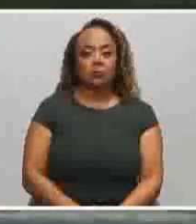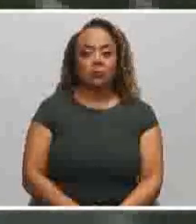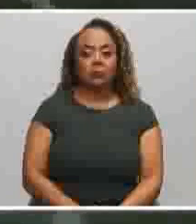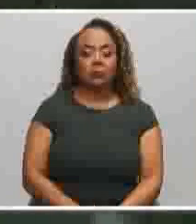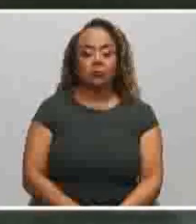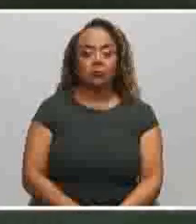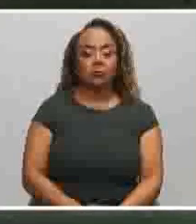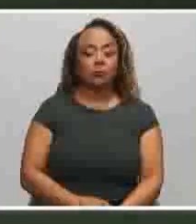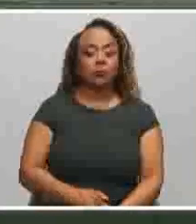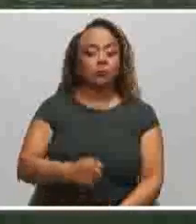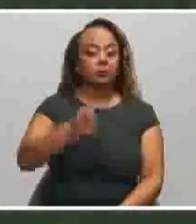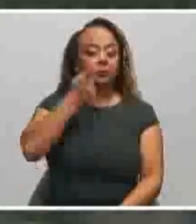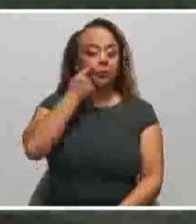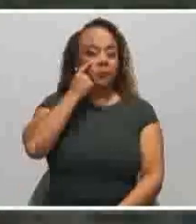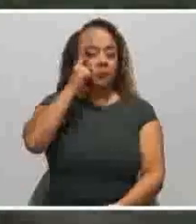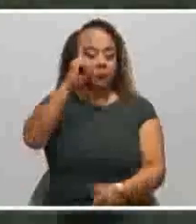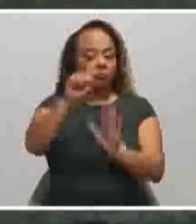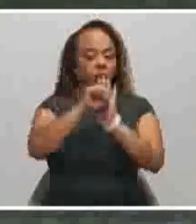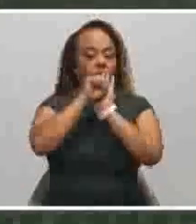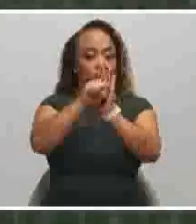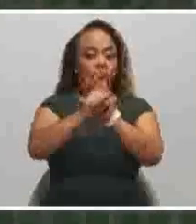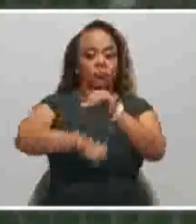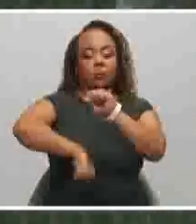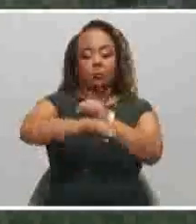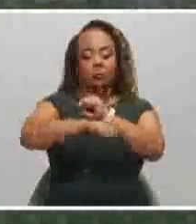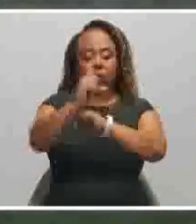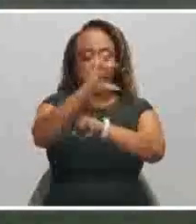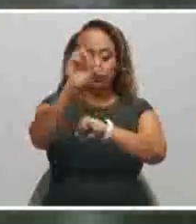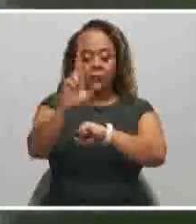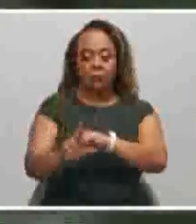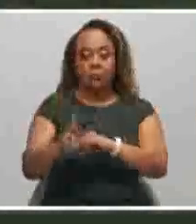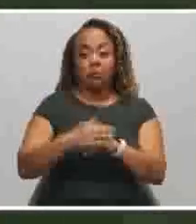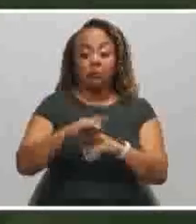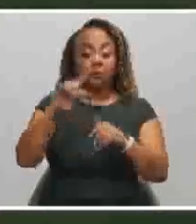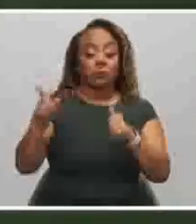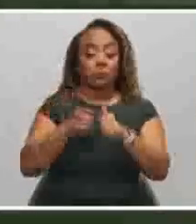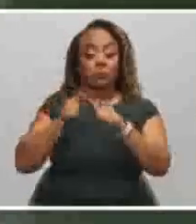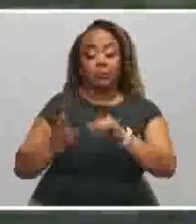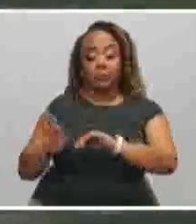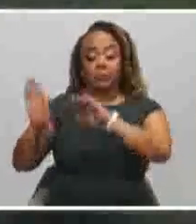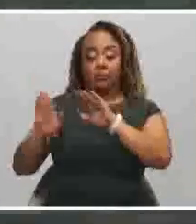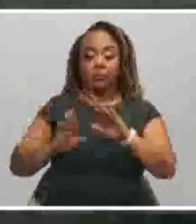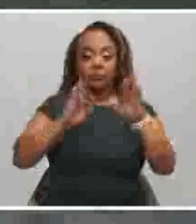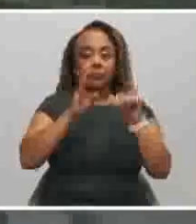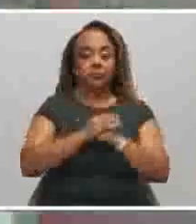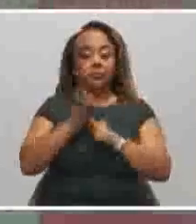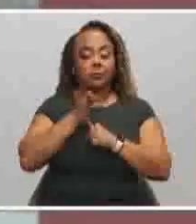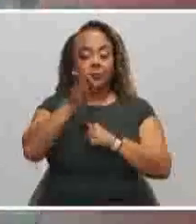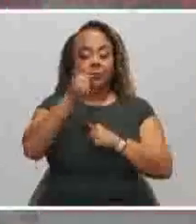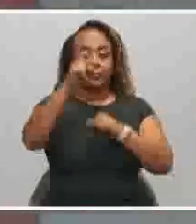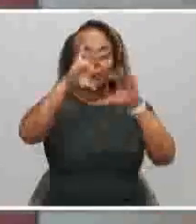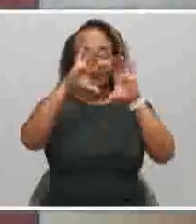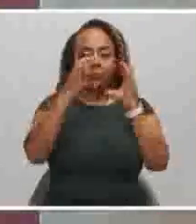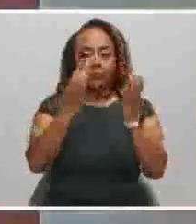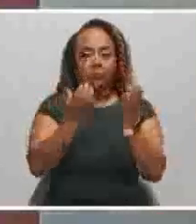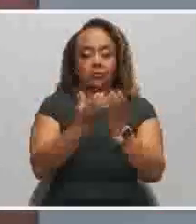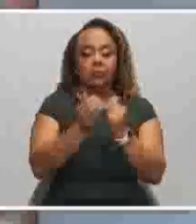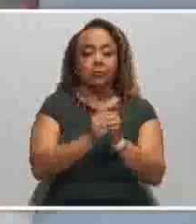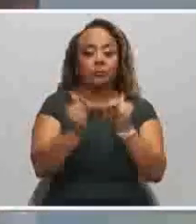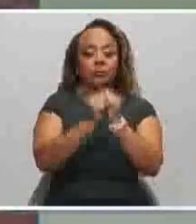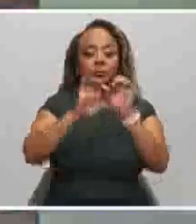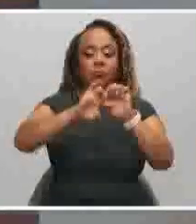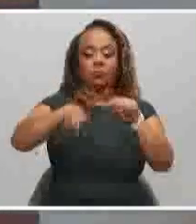El padre es un ícono del fútbol costarricense, el primer arquero en asistir a un mundial mayor con